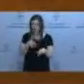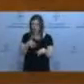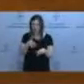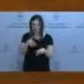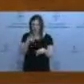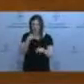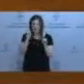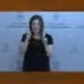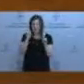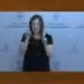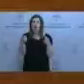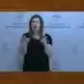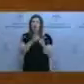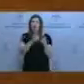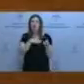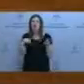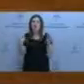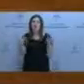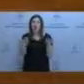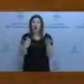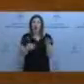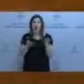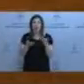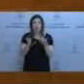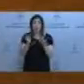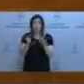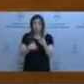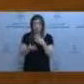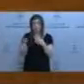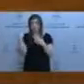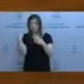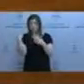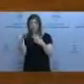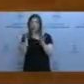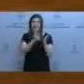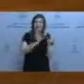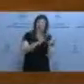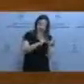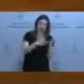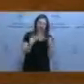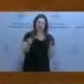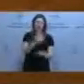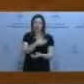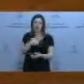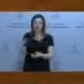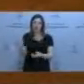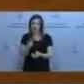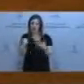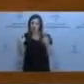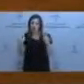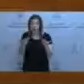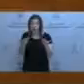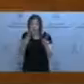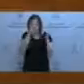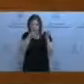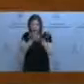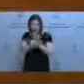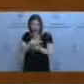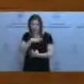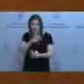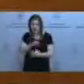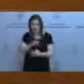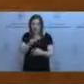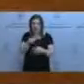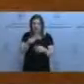enseñanza concertada quiere, si la que había o a la valenciana. Ya tendrá usted tiempo a aclararlo. Por lo tanto, le vuelvo a decir lo mismo y